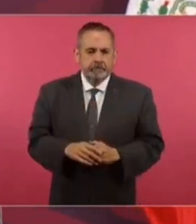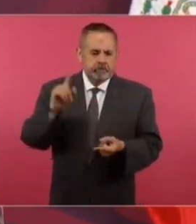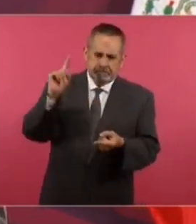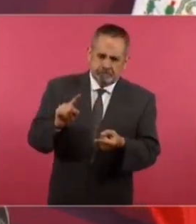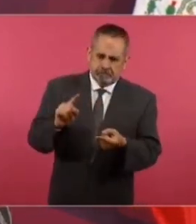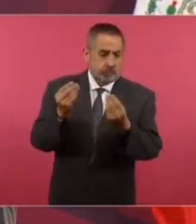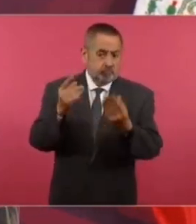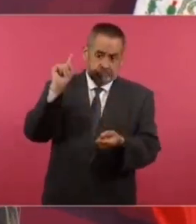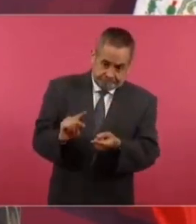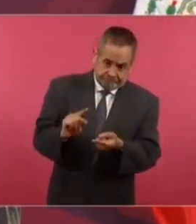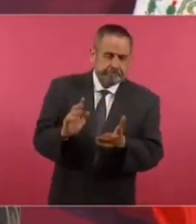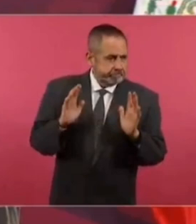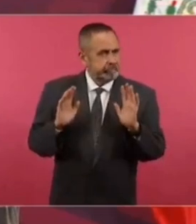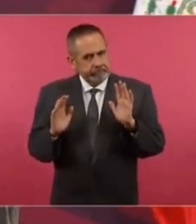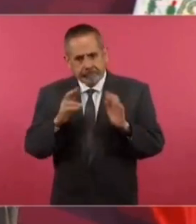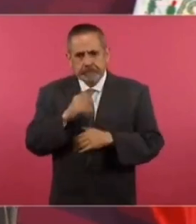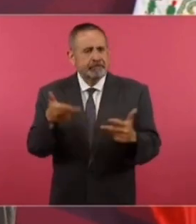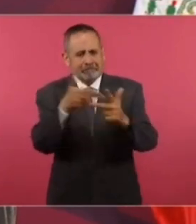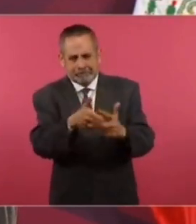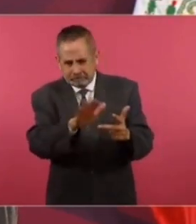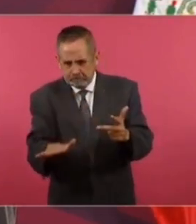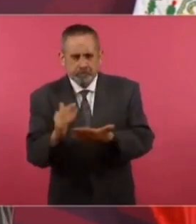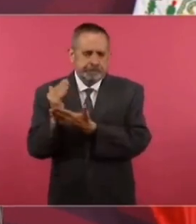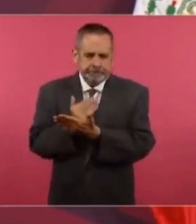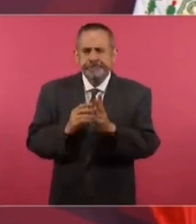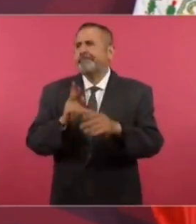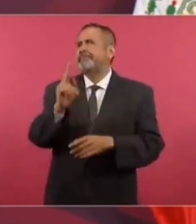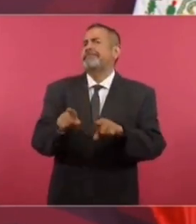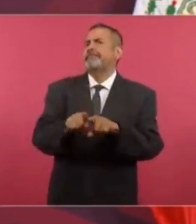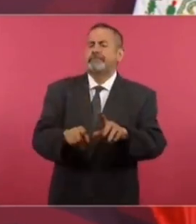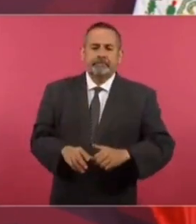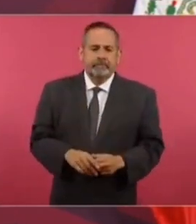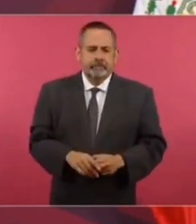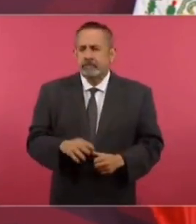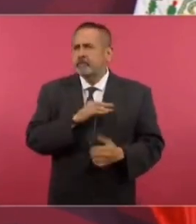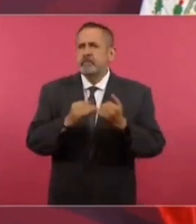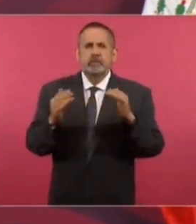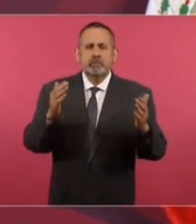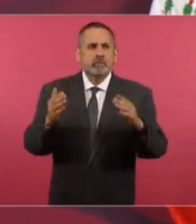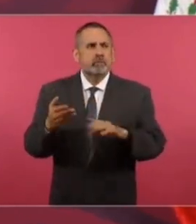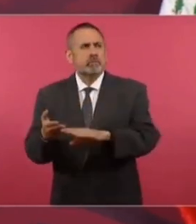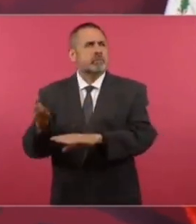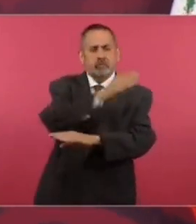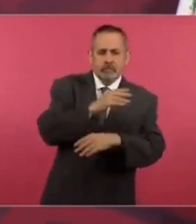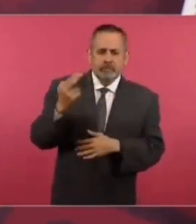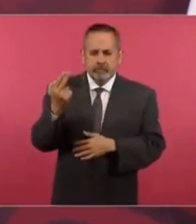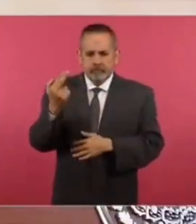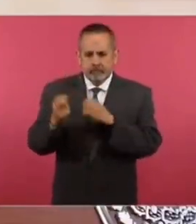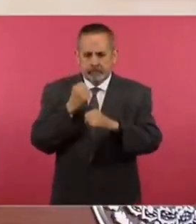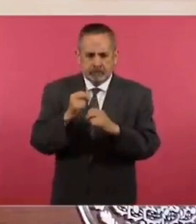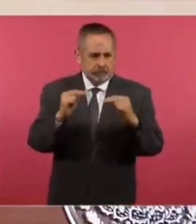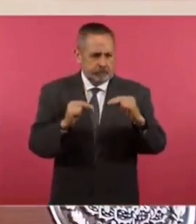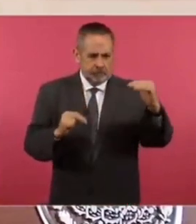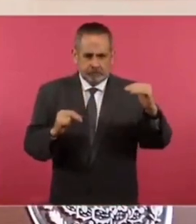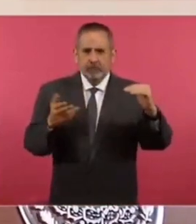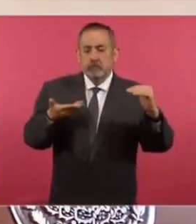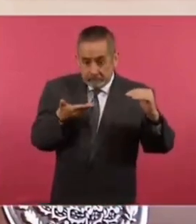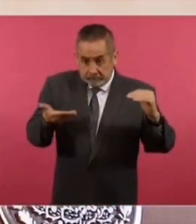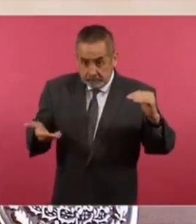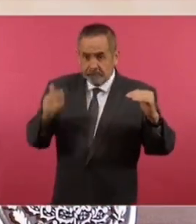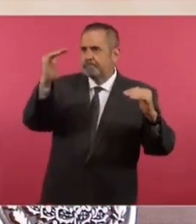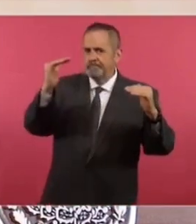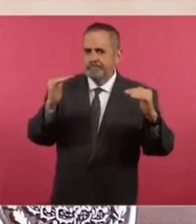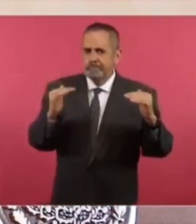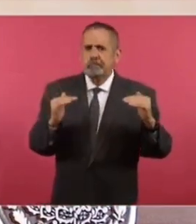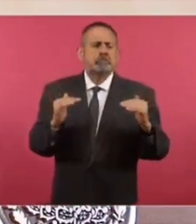reducido mucho. El homicidio está como hace 25 años.